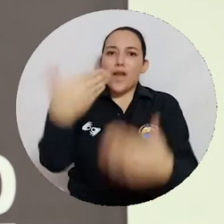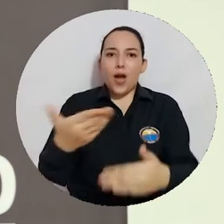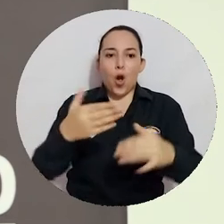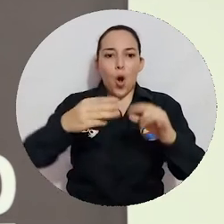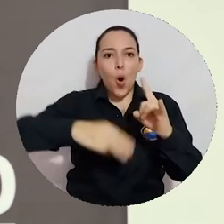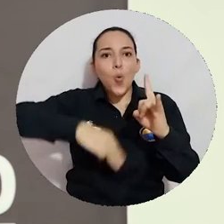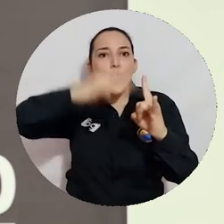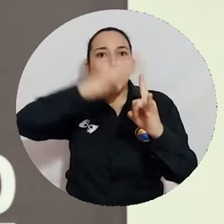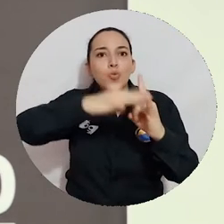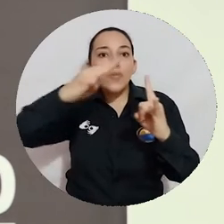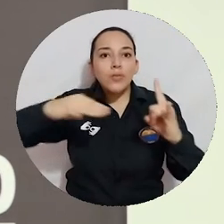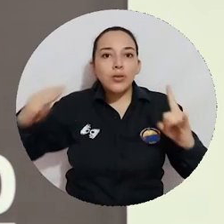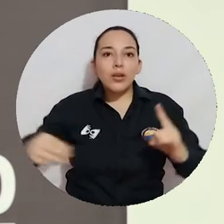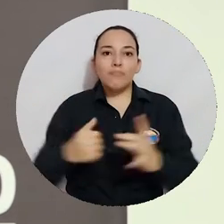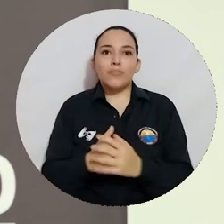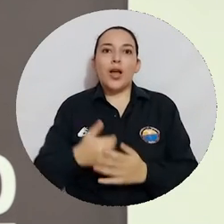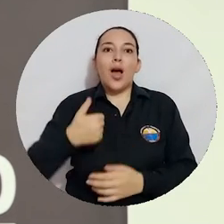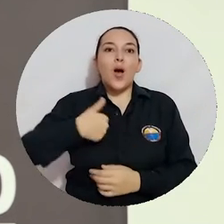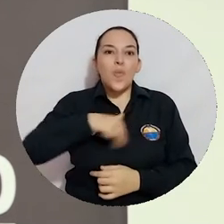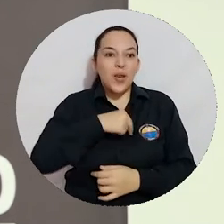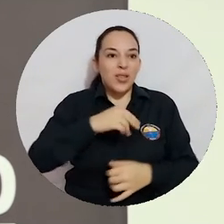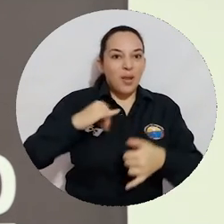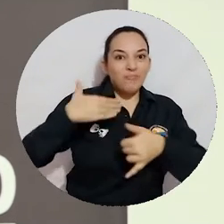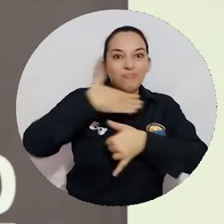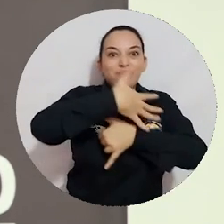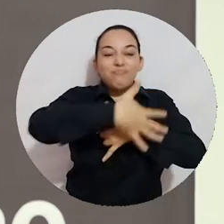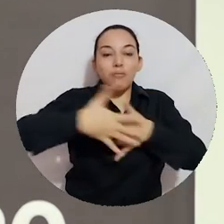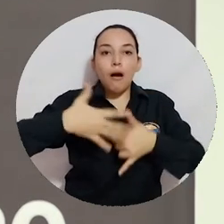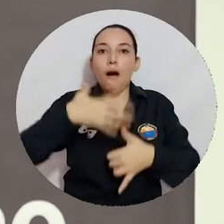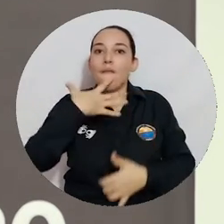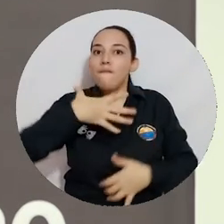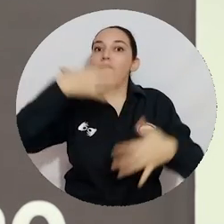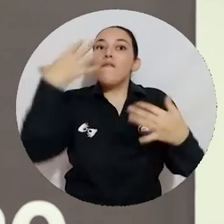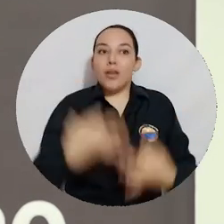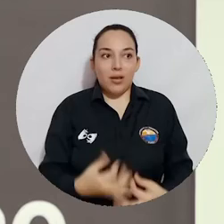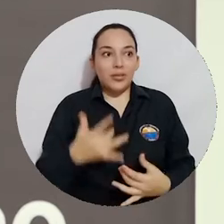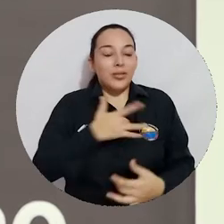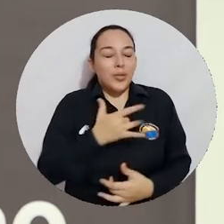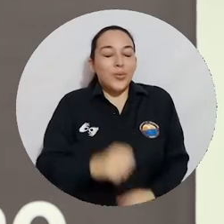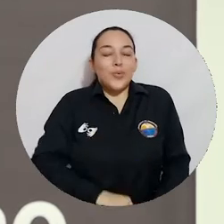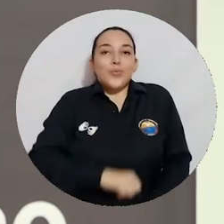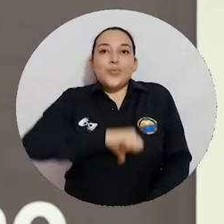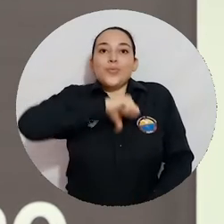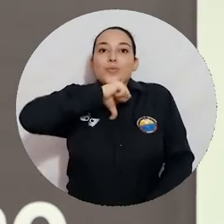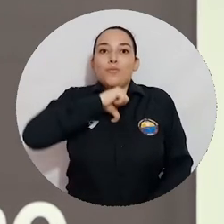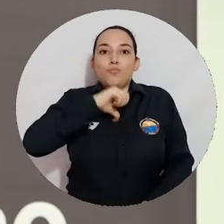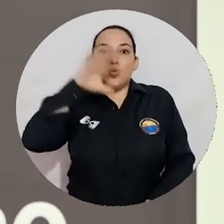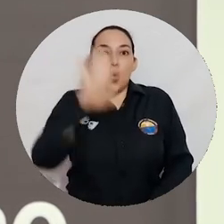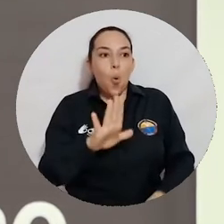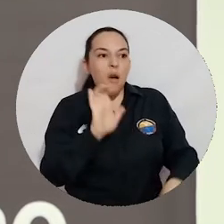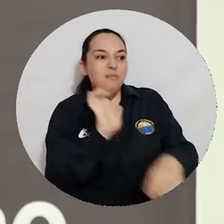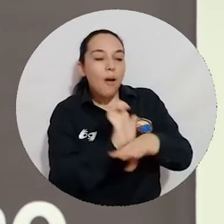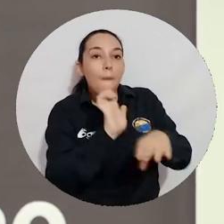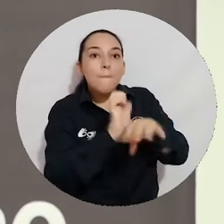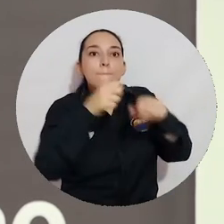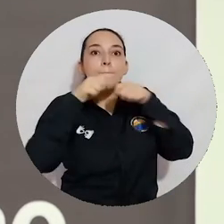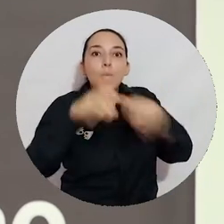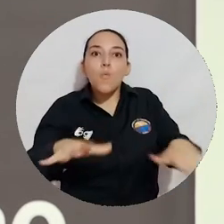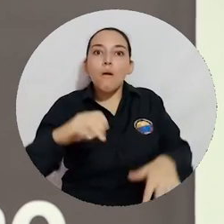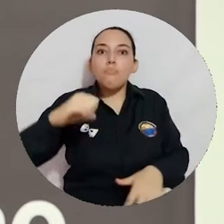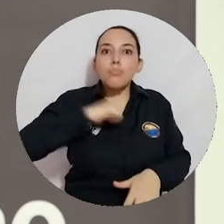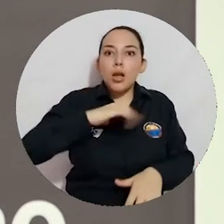la Universidad del Magdalena, a nuestra región, porque es realmente un motivo de orgullo que una entidad